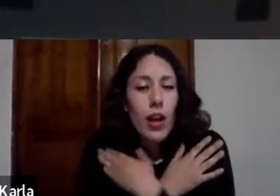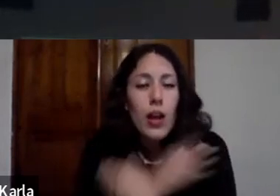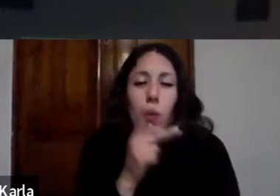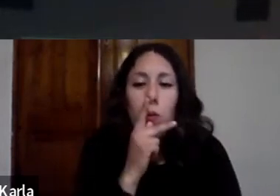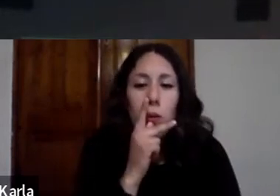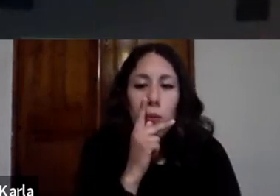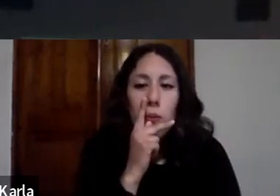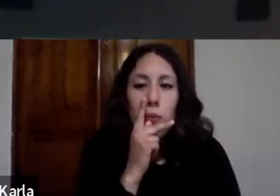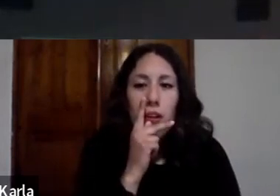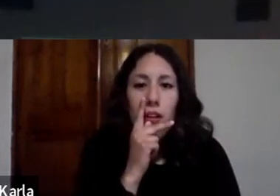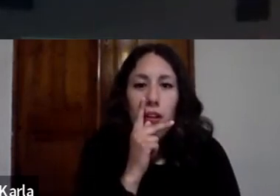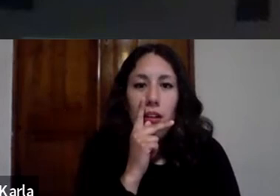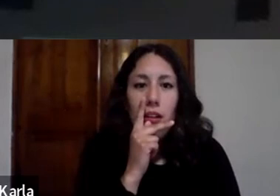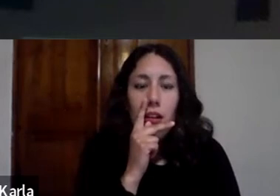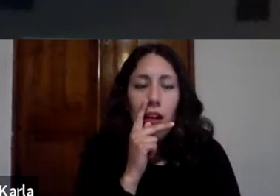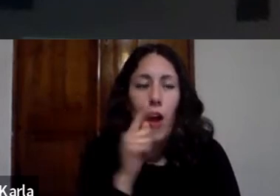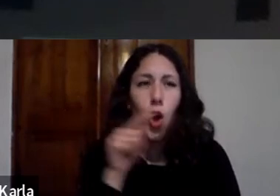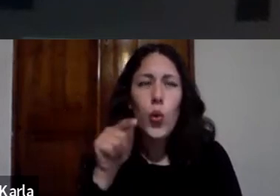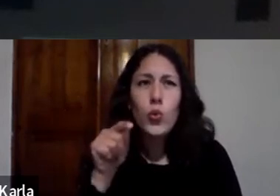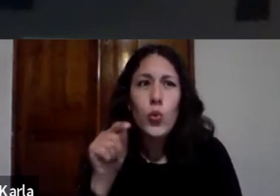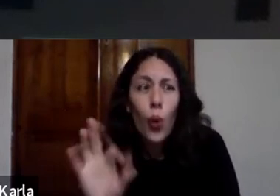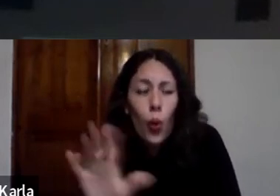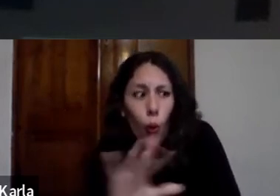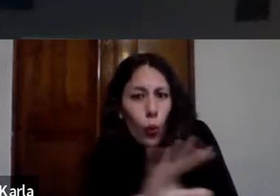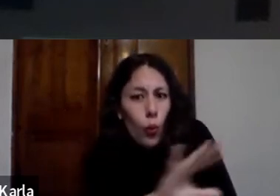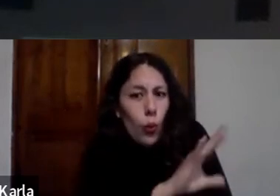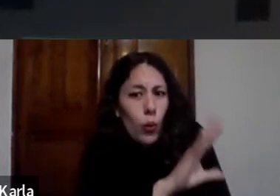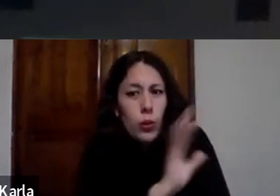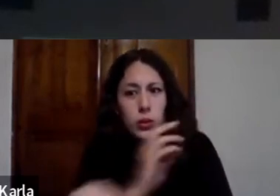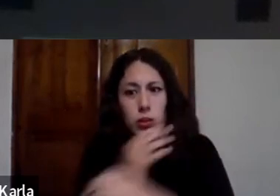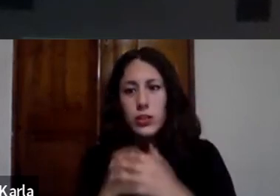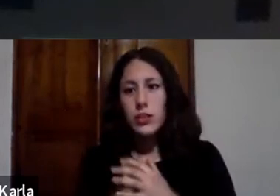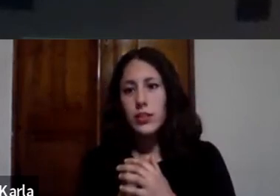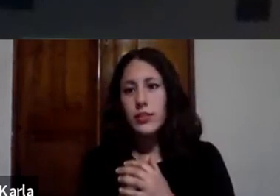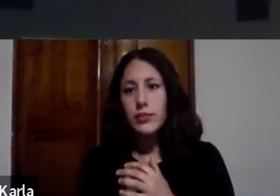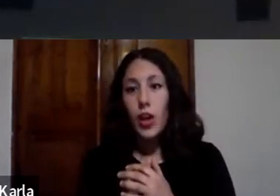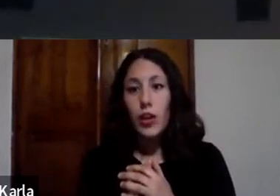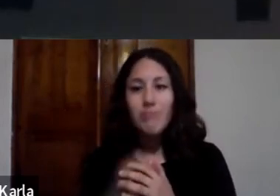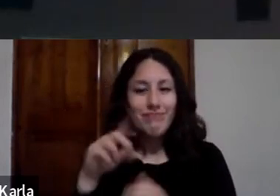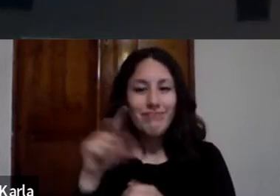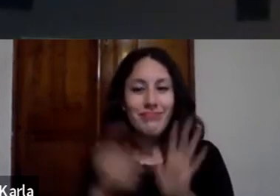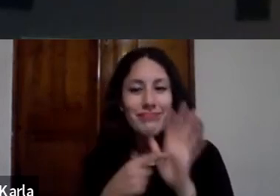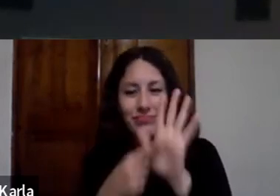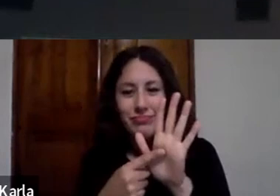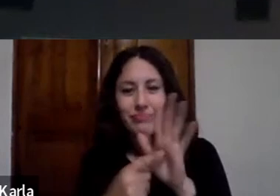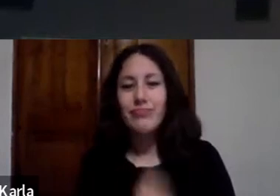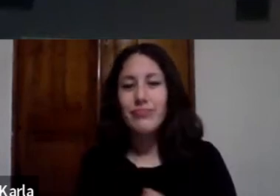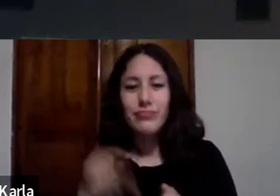puede sensibilizar, te puede transmitir, ahorita van a ver lo que nos van a transmitir estas imágenes.